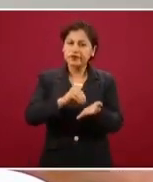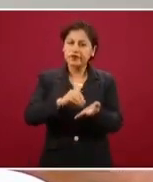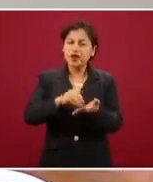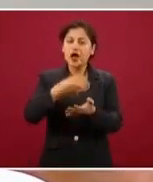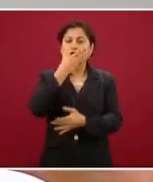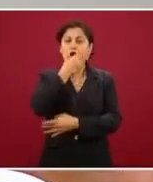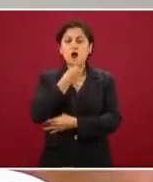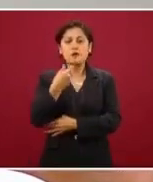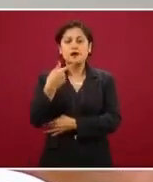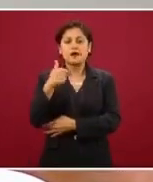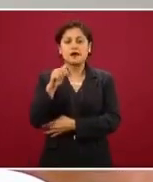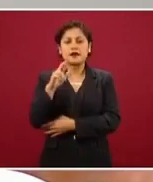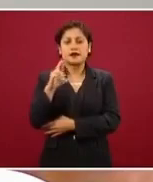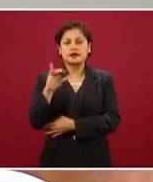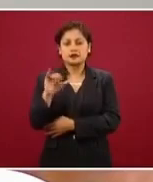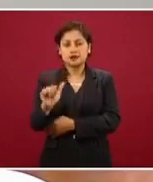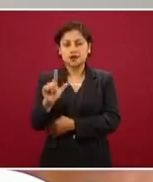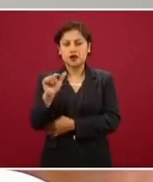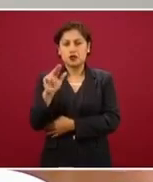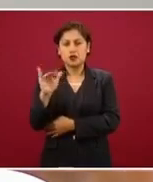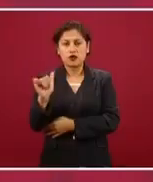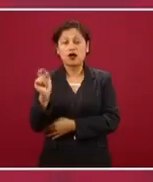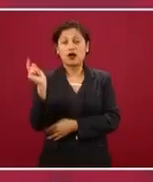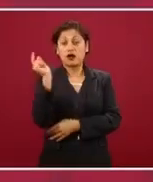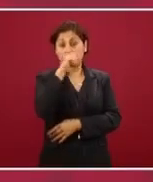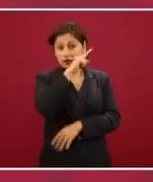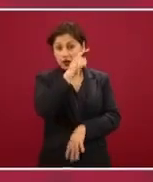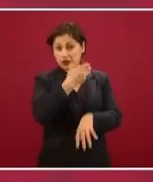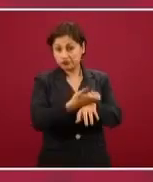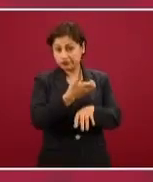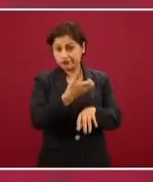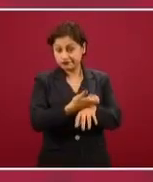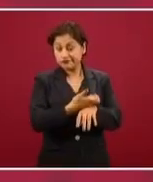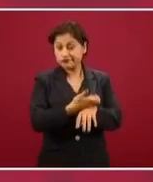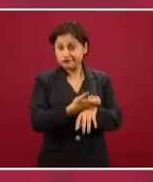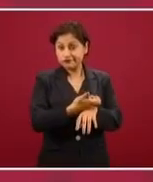Luna, allá, ¿sí?